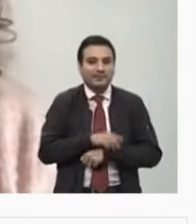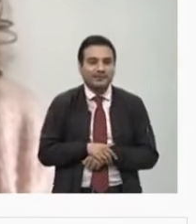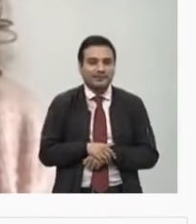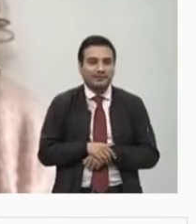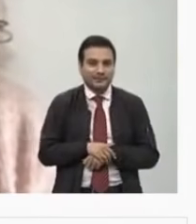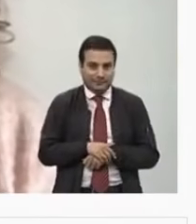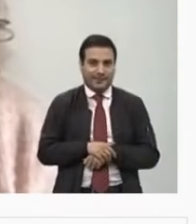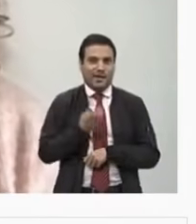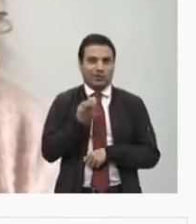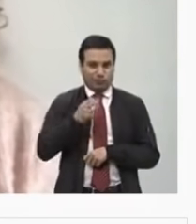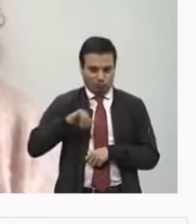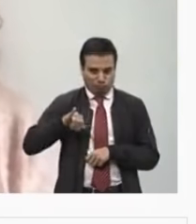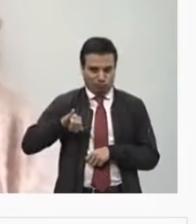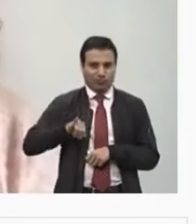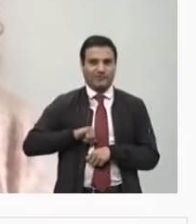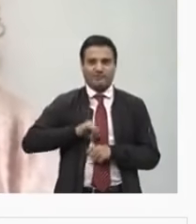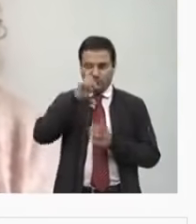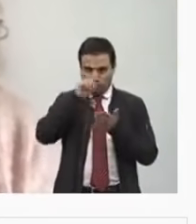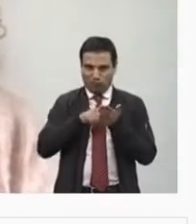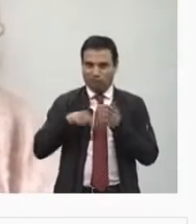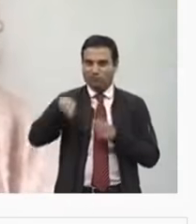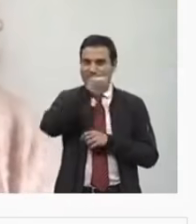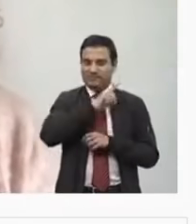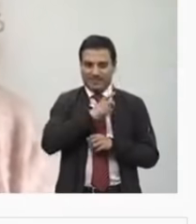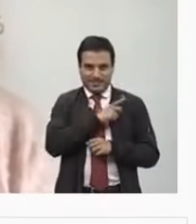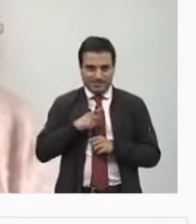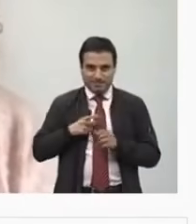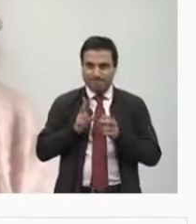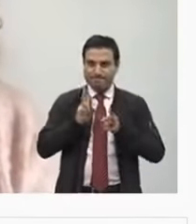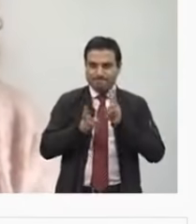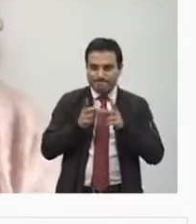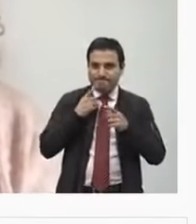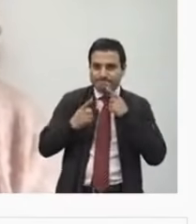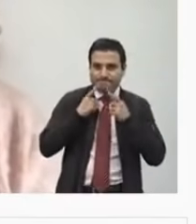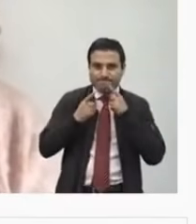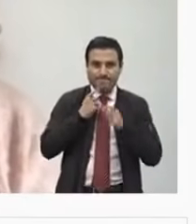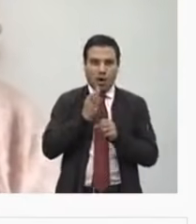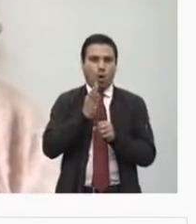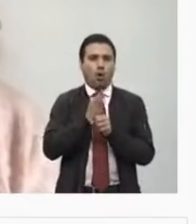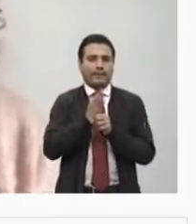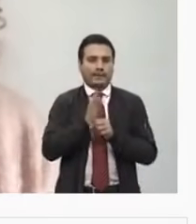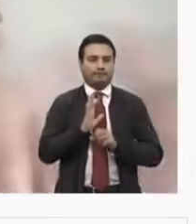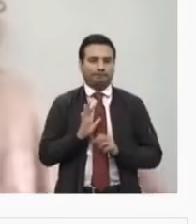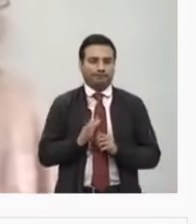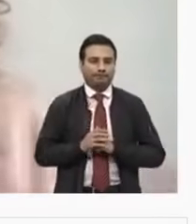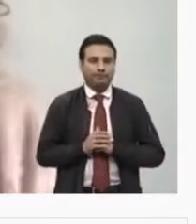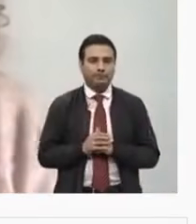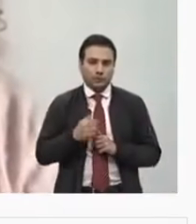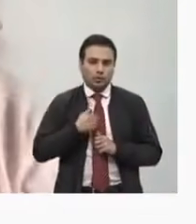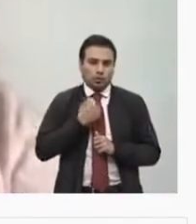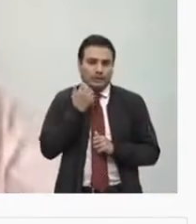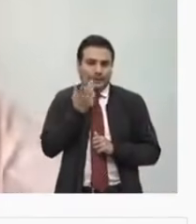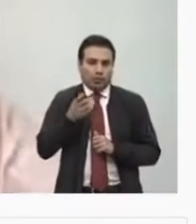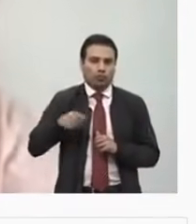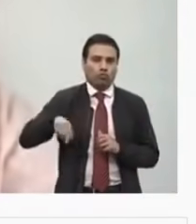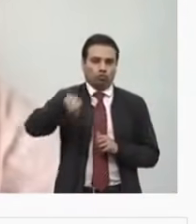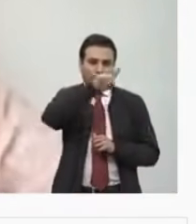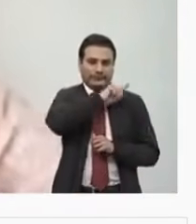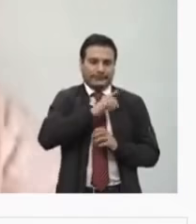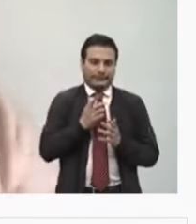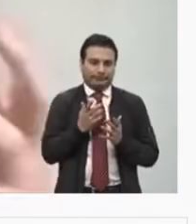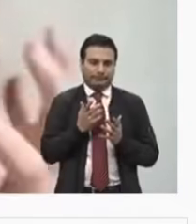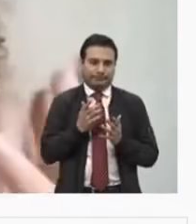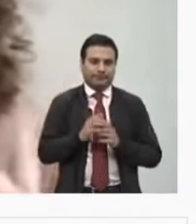podemos trabajar al respecto y lo que me gustaría en este espacio es que ustedes que van a hablar después de mí